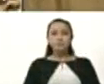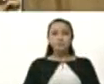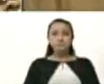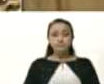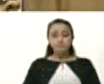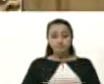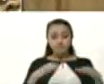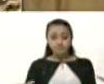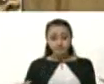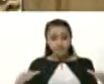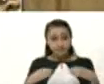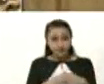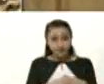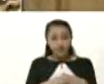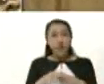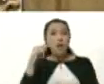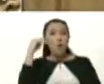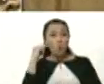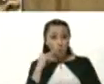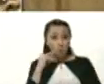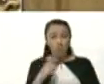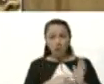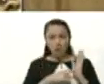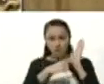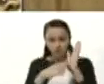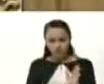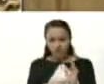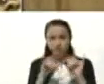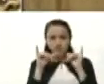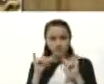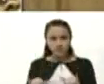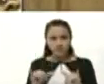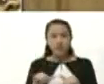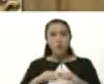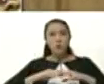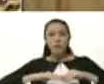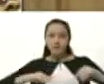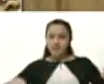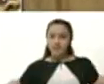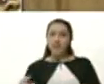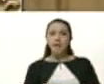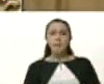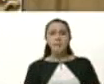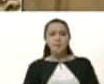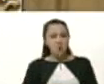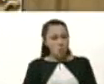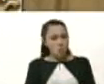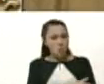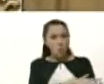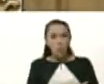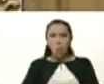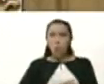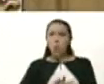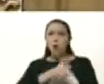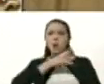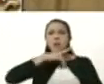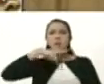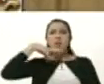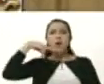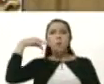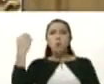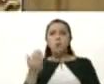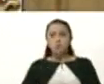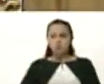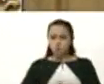Serenata guayanesa es Guayana y Guayana es su serenata, su color, su sabor,